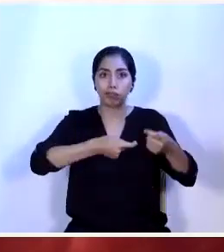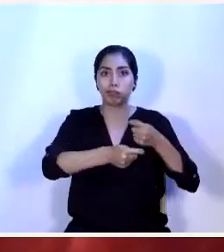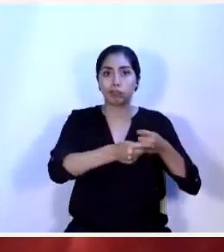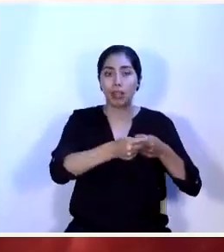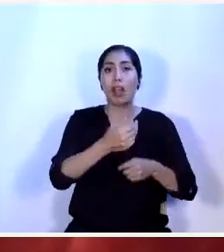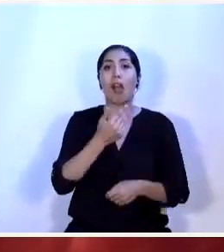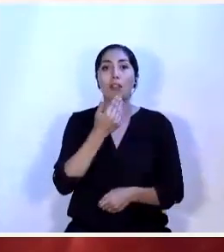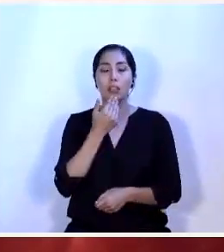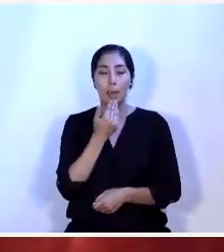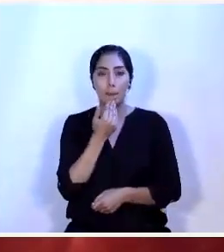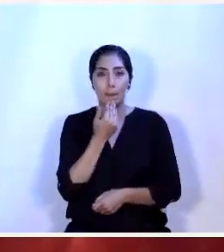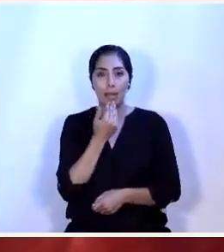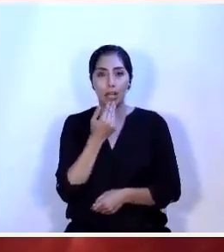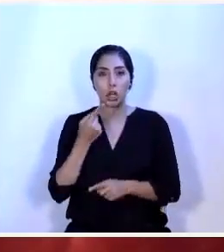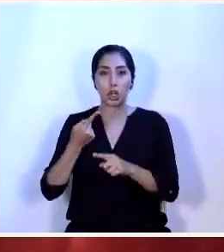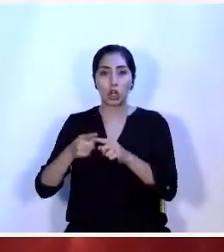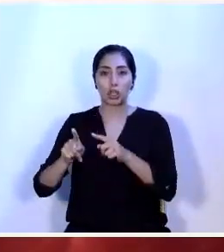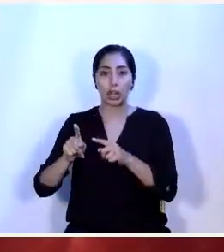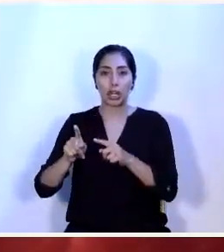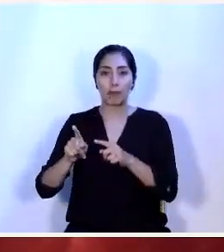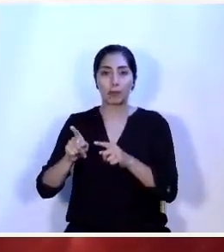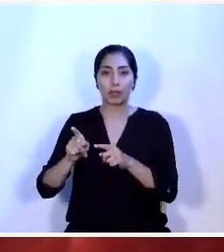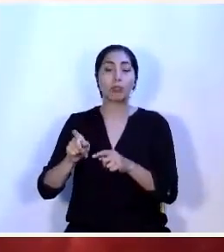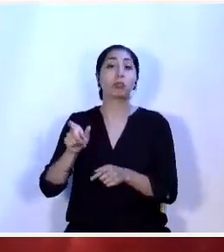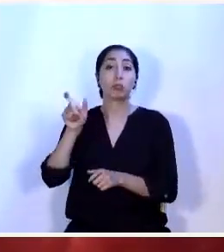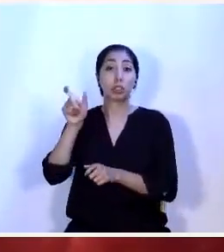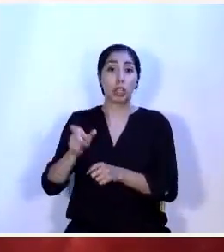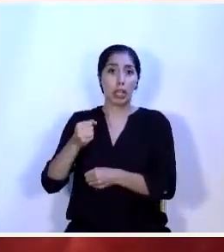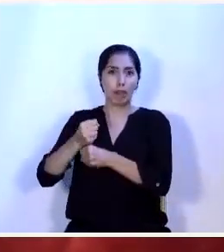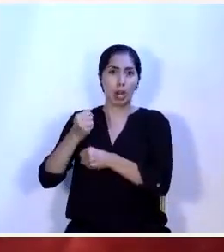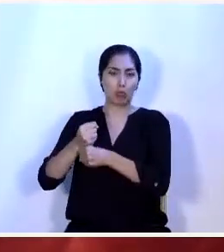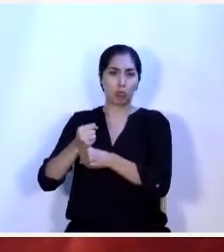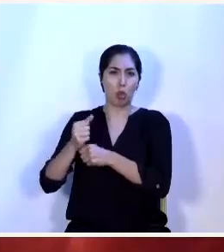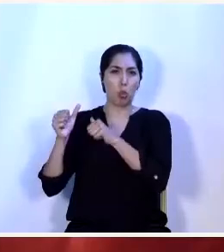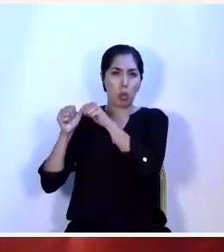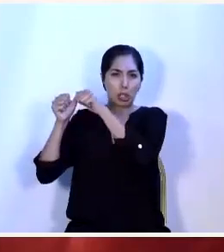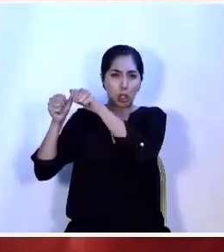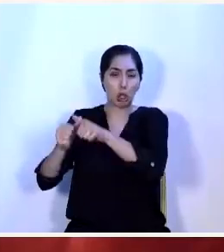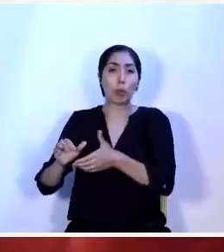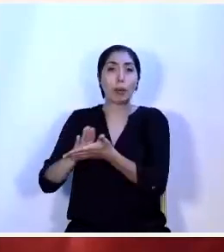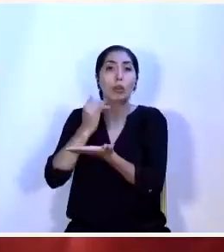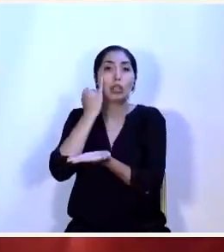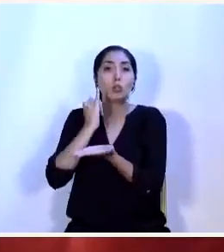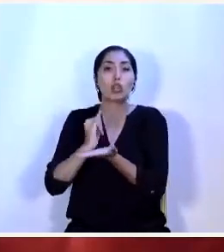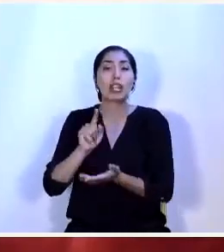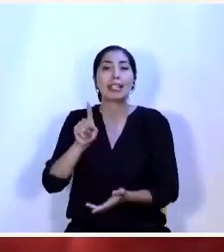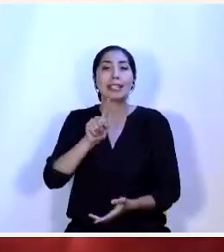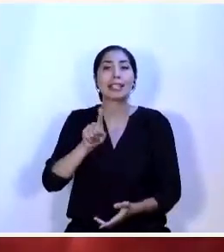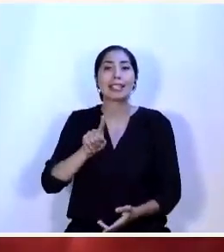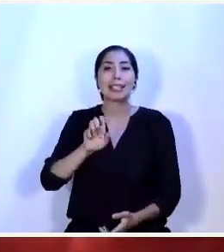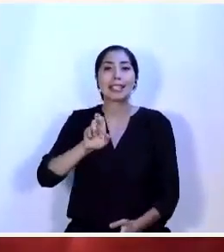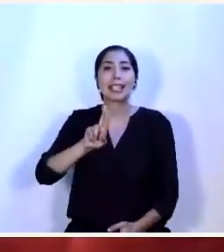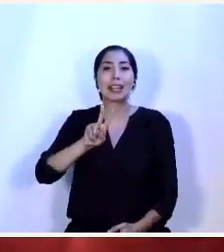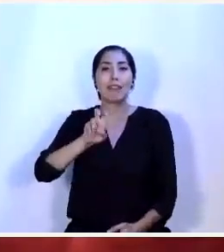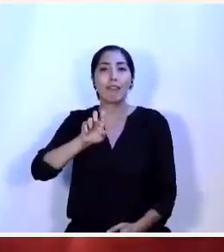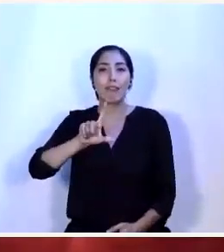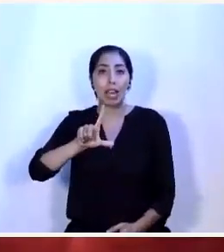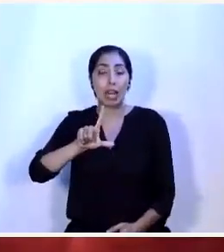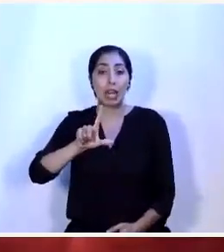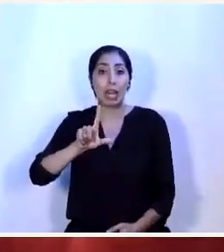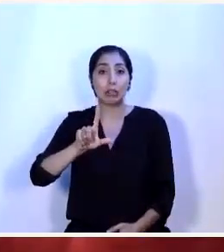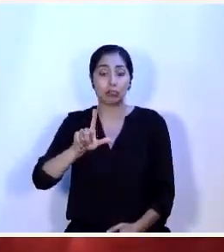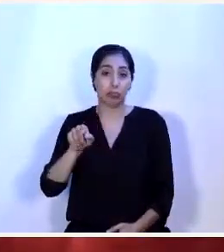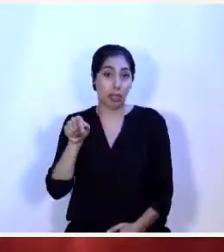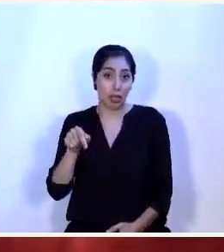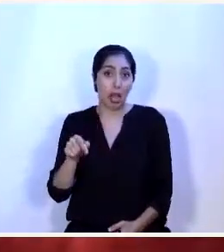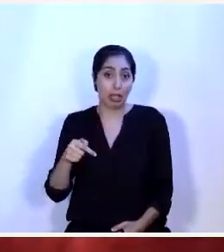también la de la designación de cargos de larga duración en instituciones como el CERVEL. En este caso no es responsabilidad solo del gobierno, sino